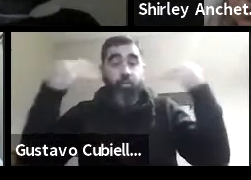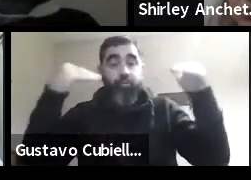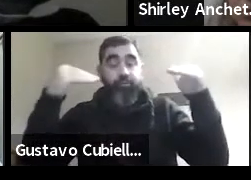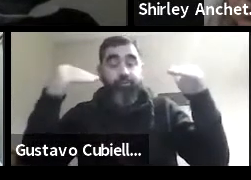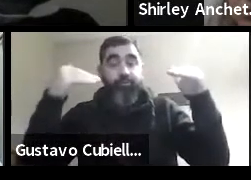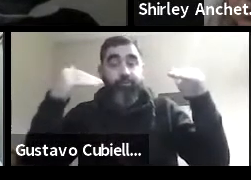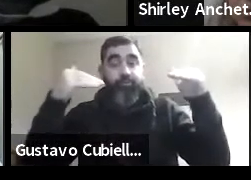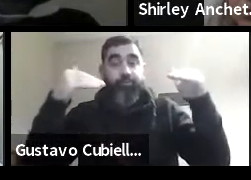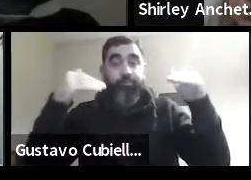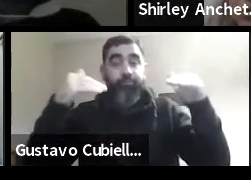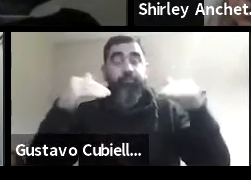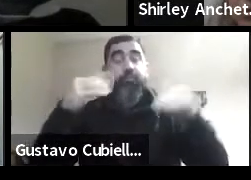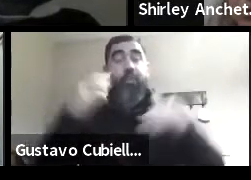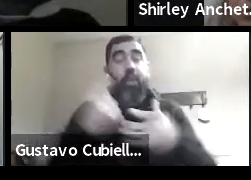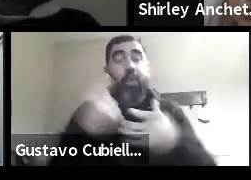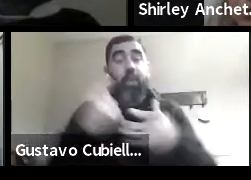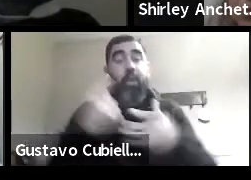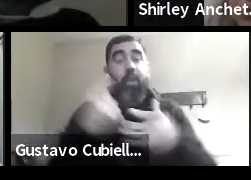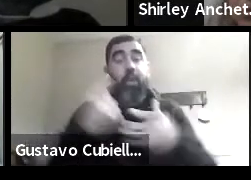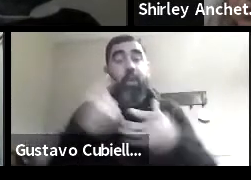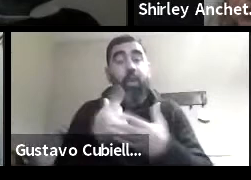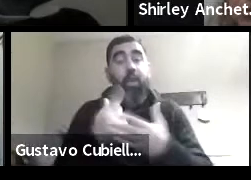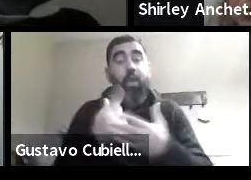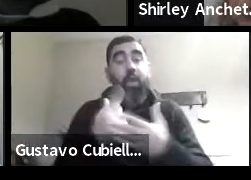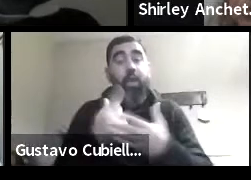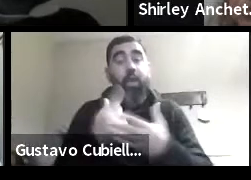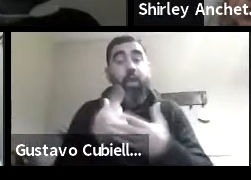de la condición del espectro autista, y sí, severo,